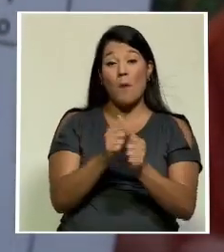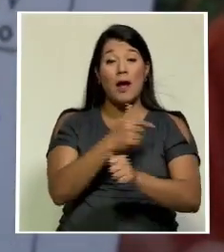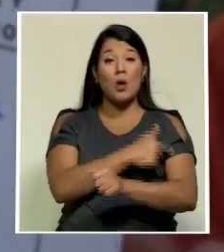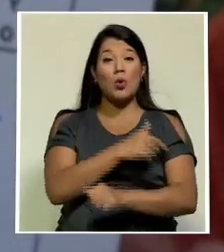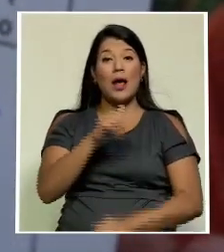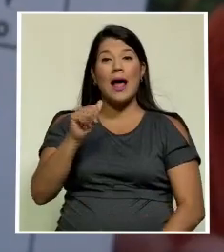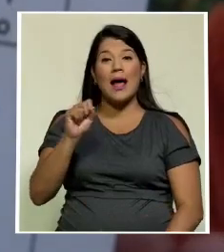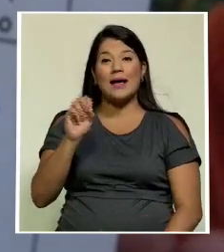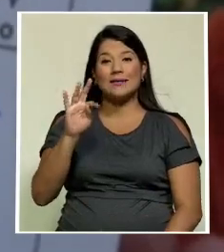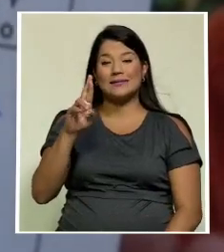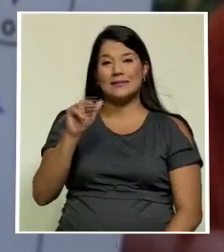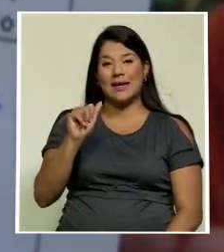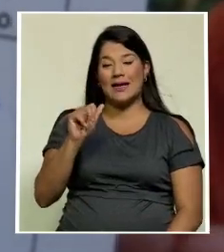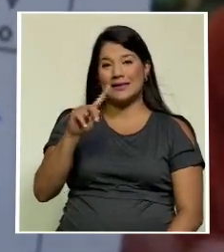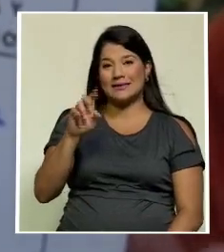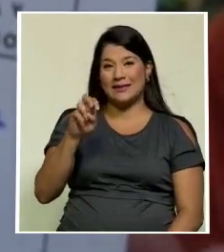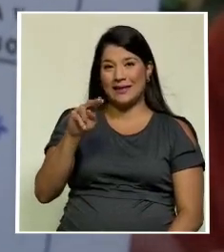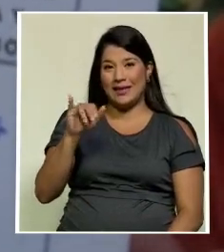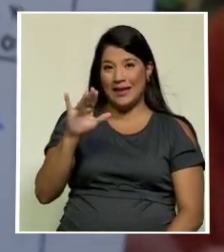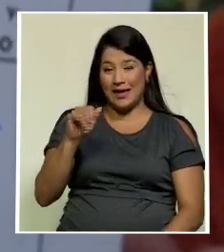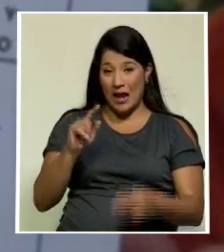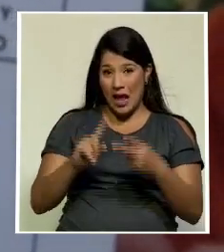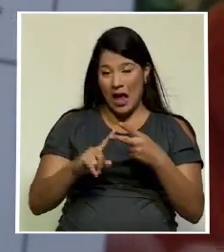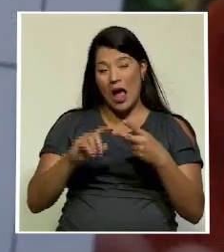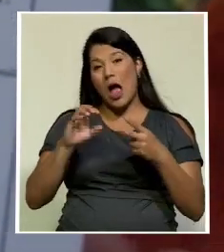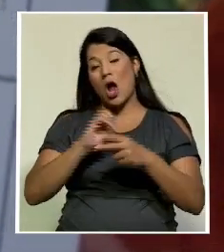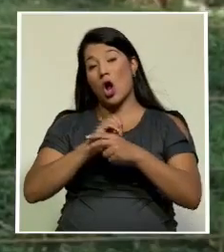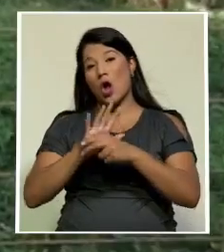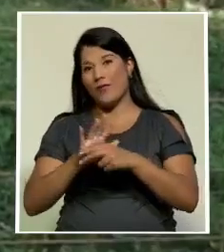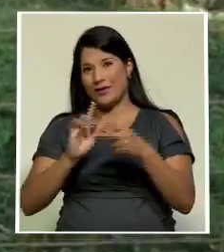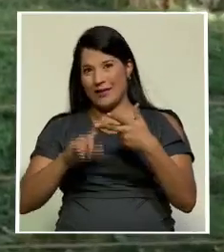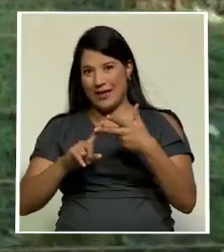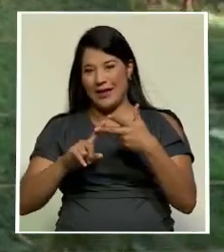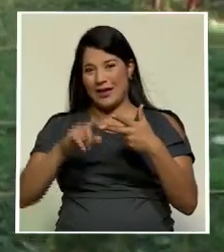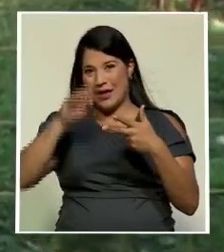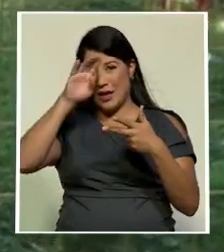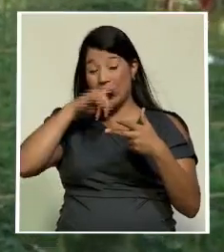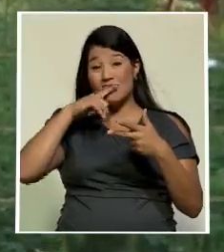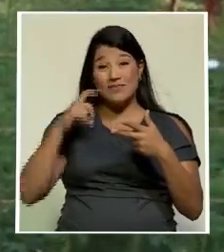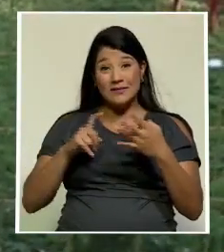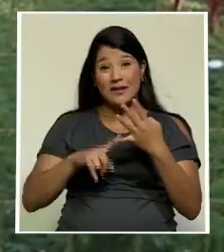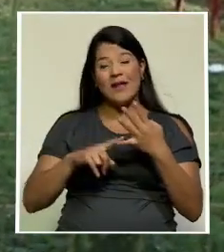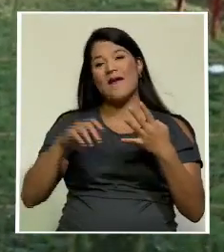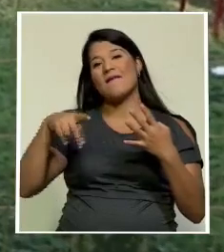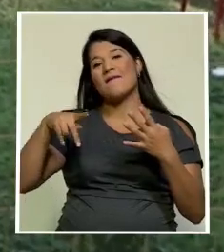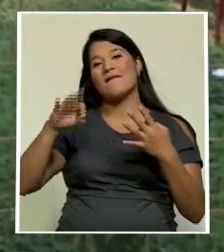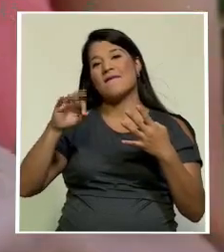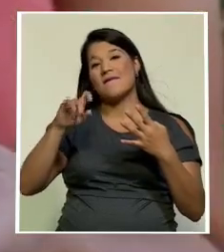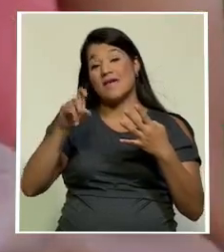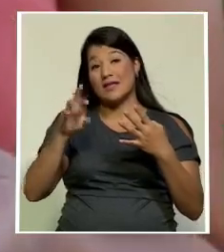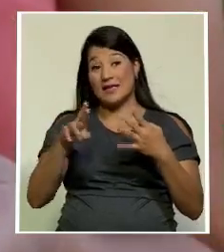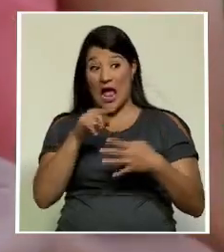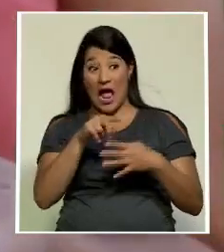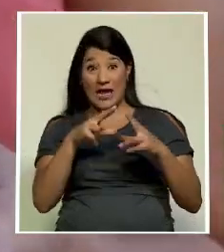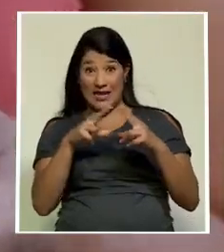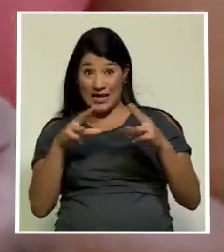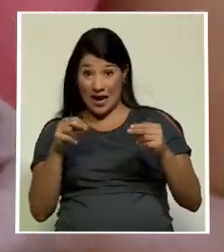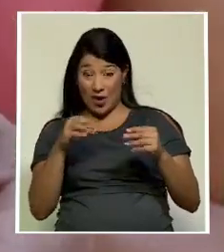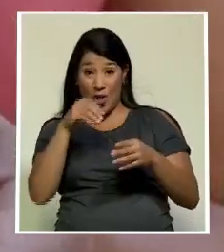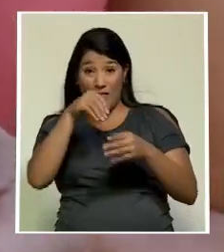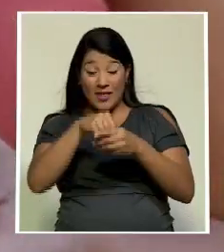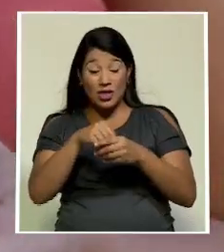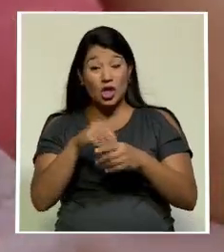Covishield, Sputnik V y Pfizer. La Organización Panamericana de la Salud ubica a Nicaragua como uno de los 6 países de América Latina